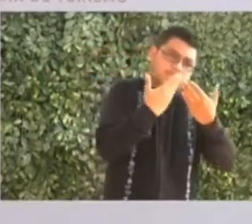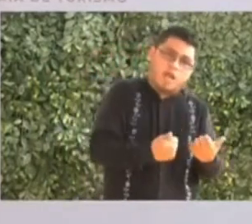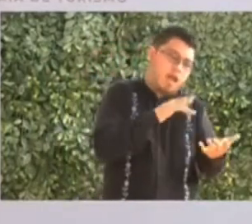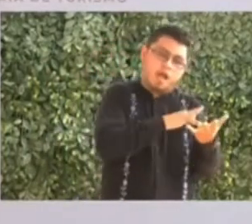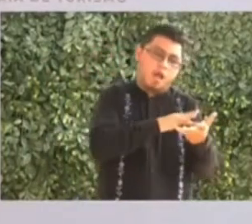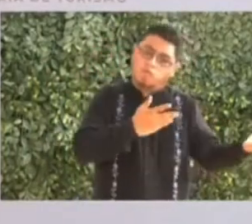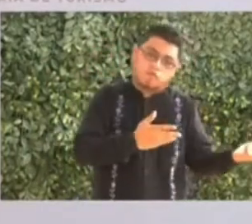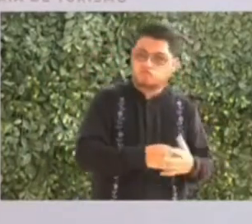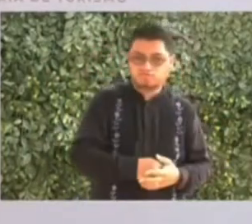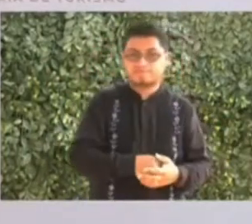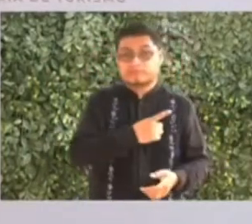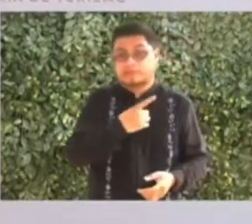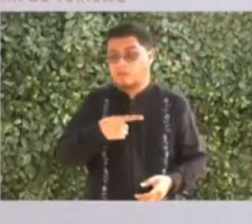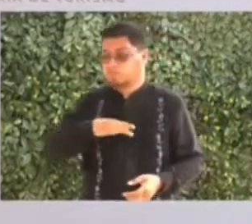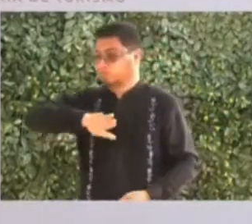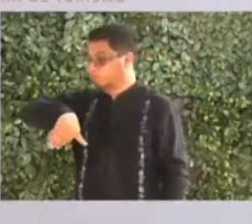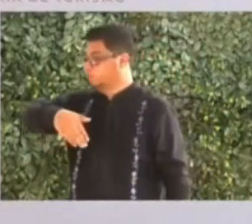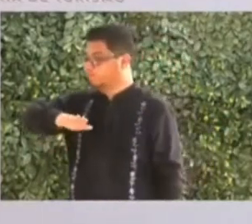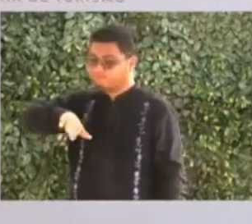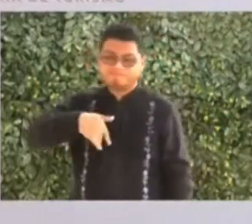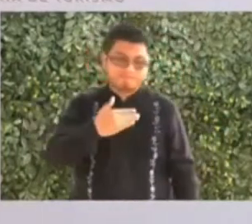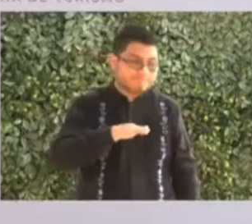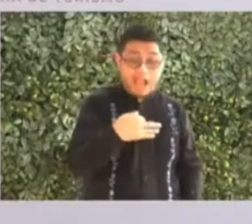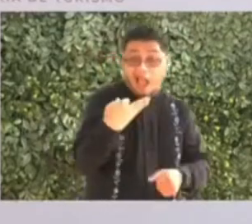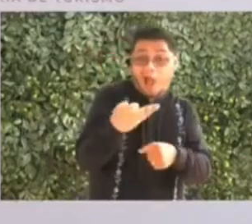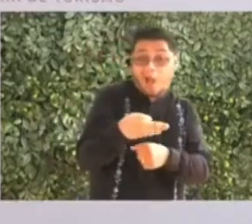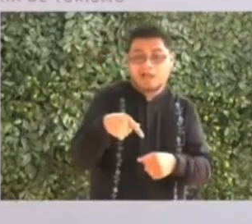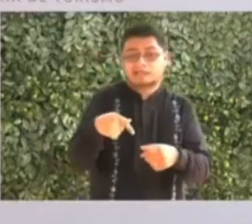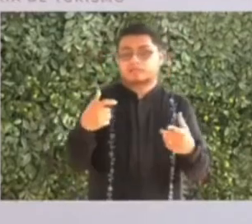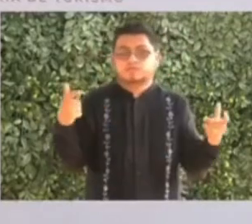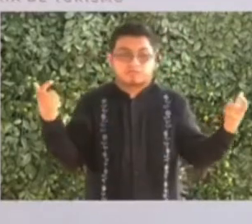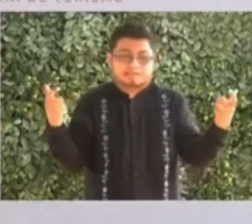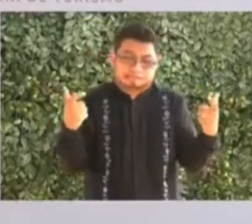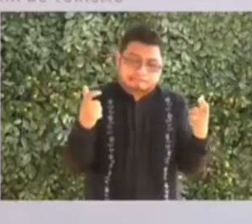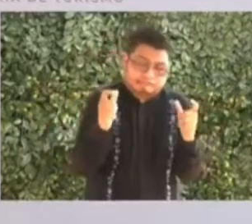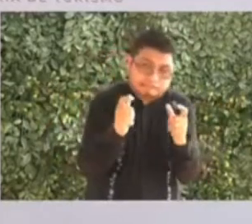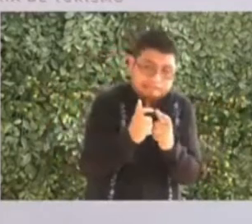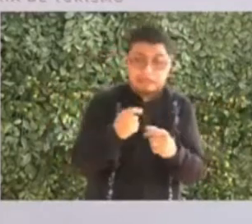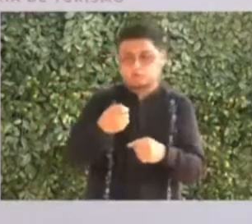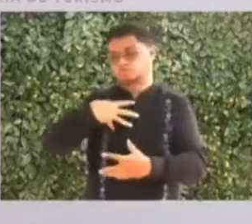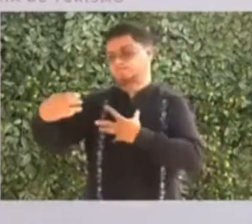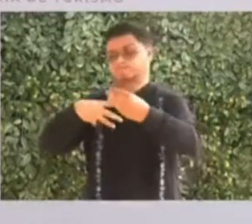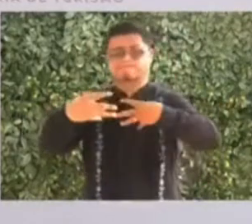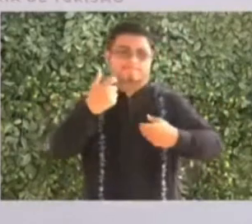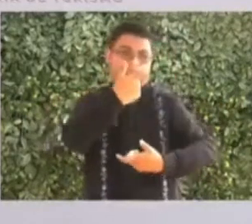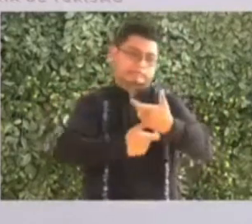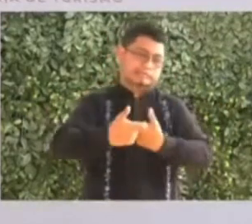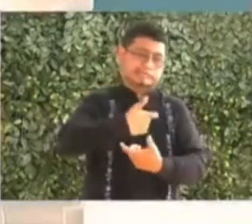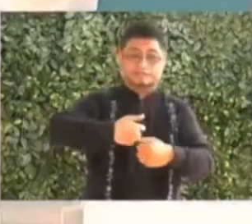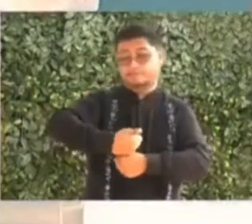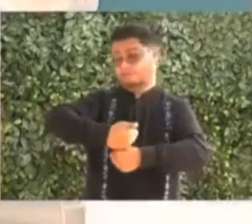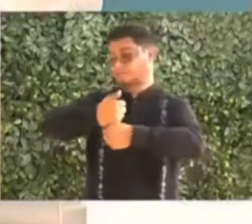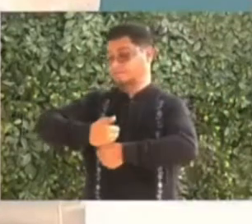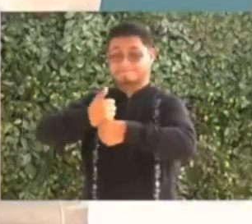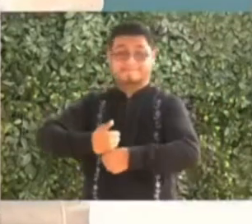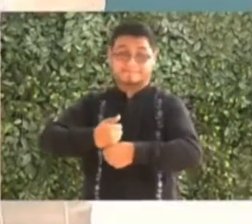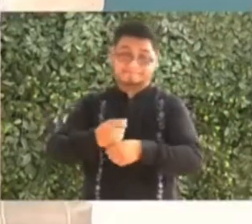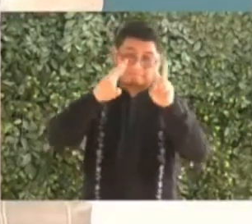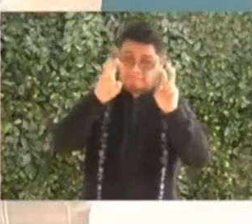recursos. Tendríamos que estar a esas alturas, más con la pandemia y con la crisis económica, hablando